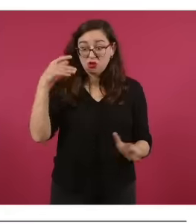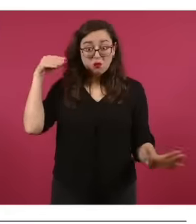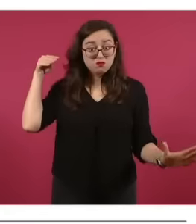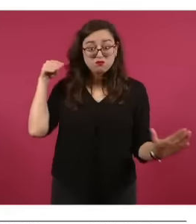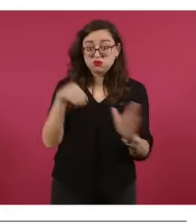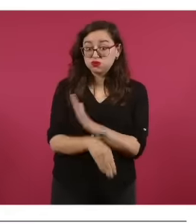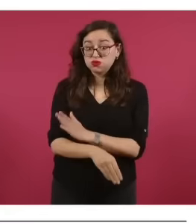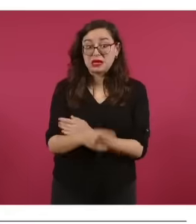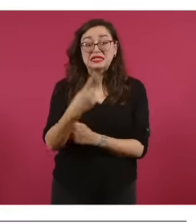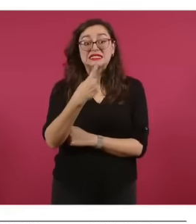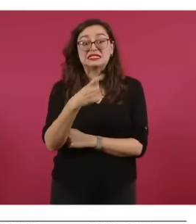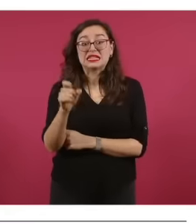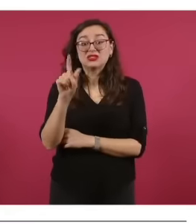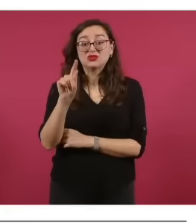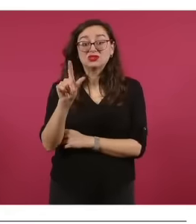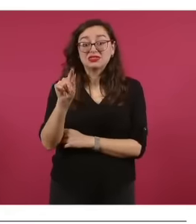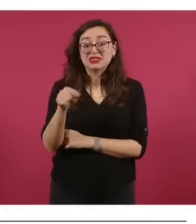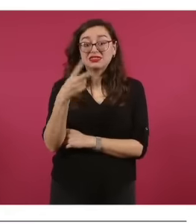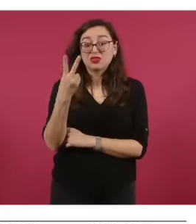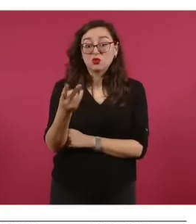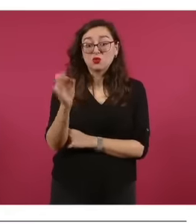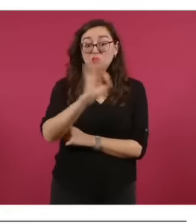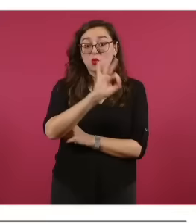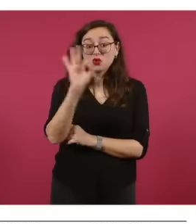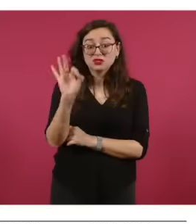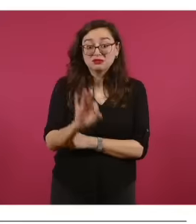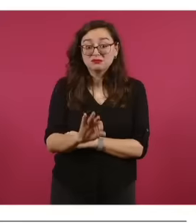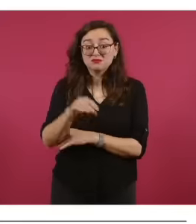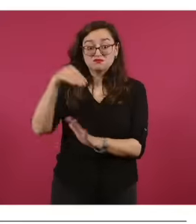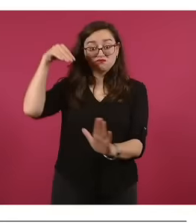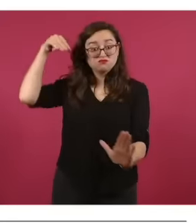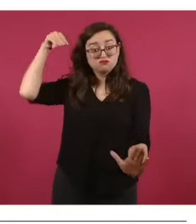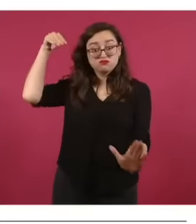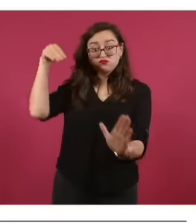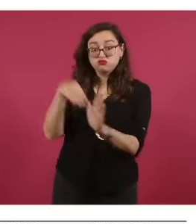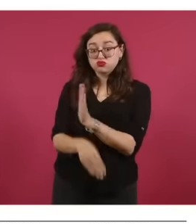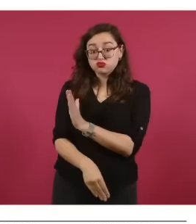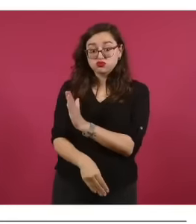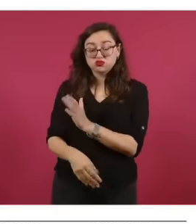172% de devaluación en la moneda.